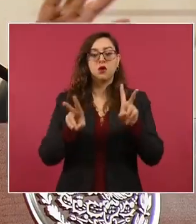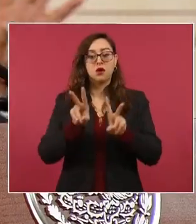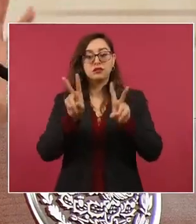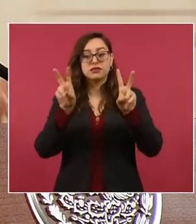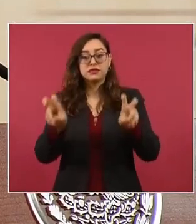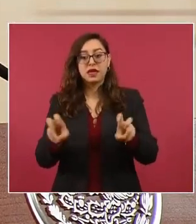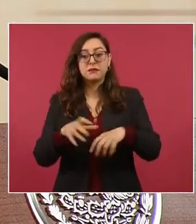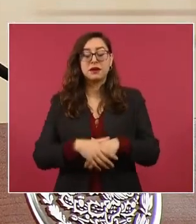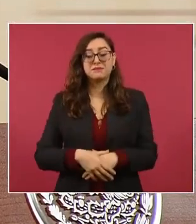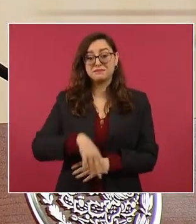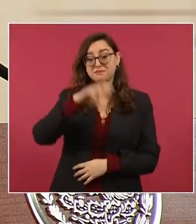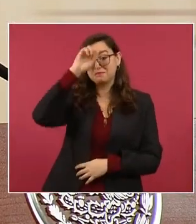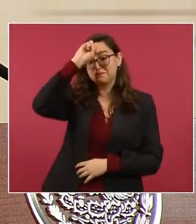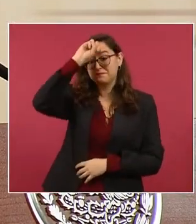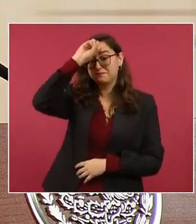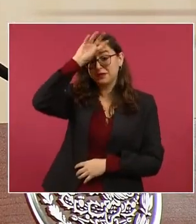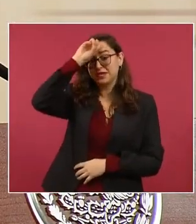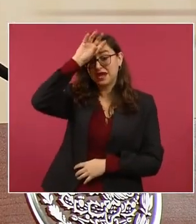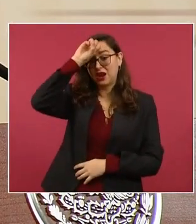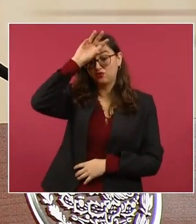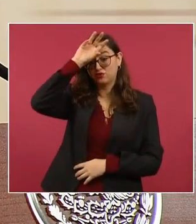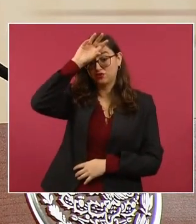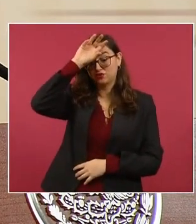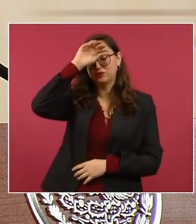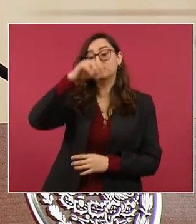Solo esos dos proyectos